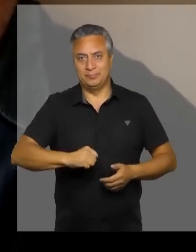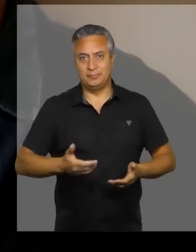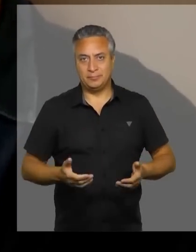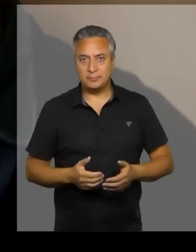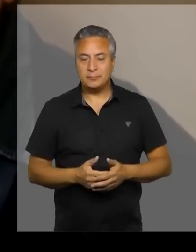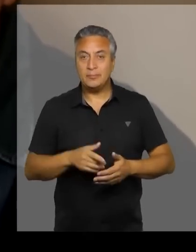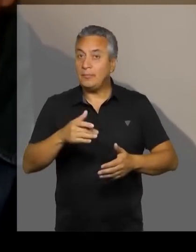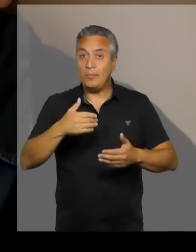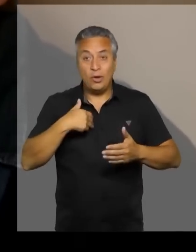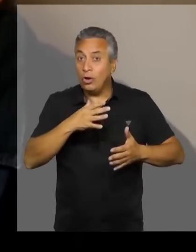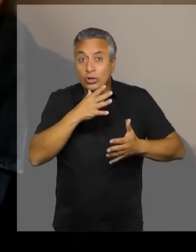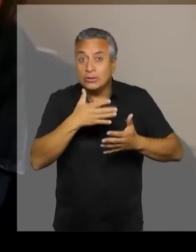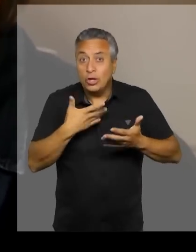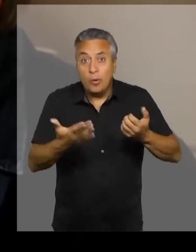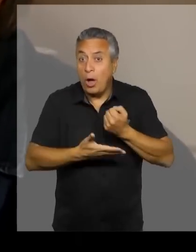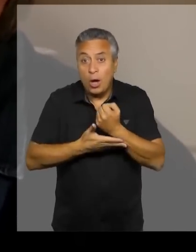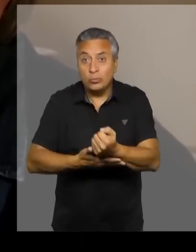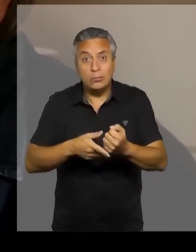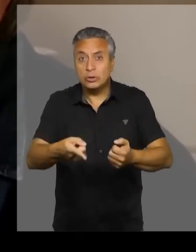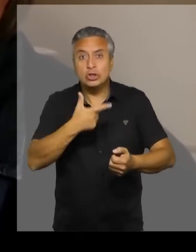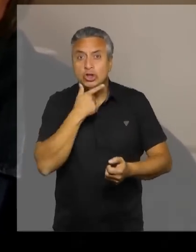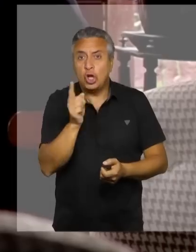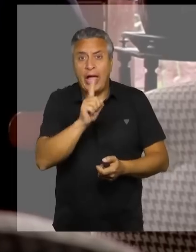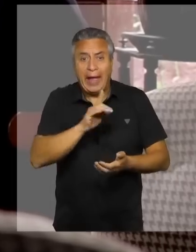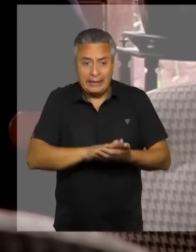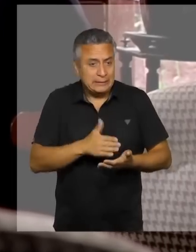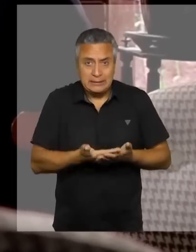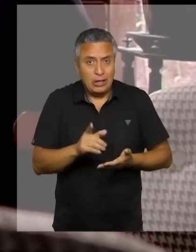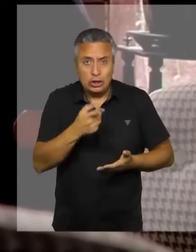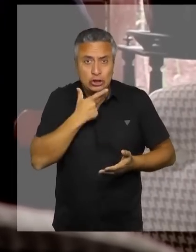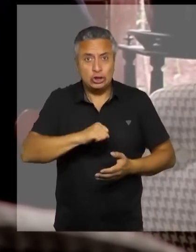No sé cómo ayudarlo si él no quiere sanarse.